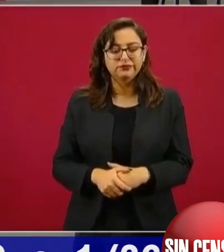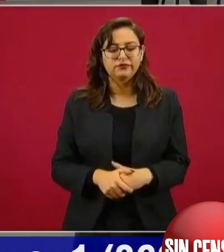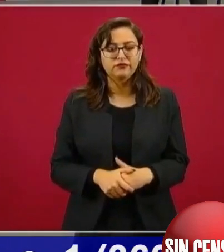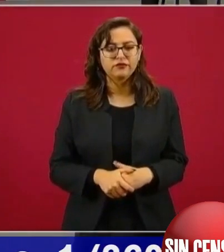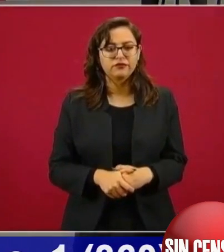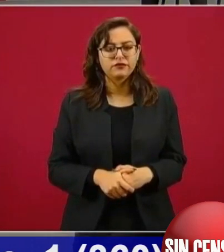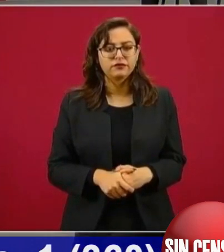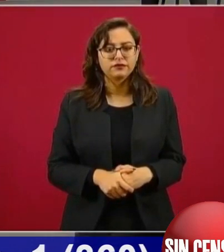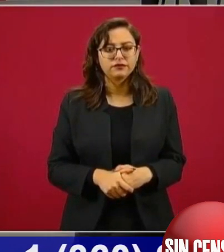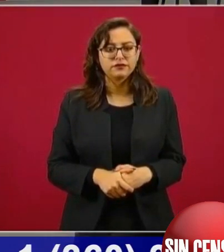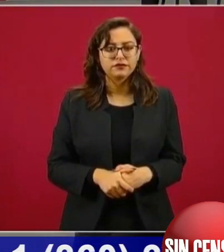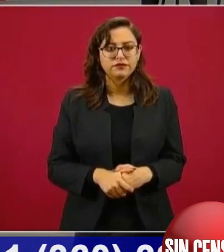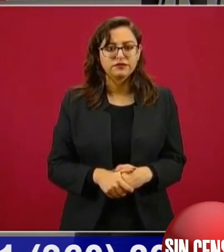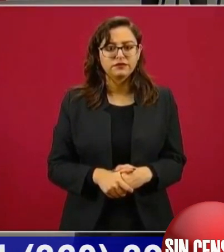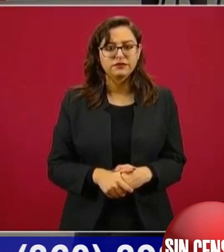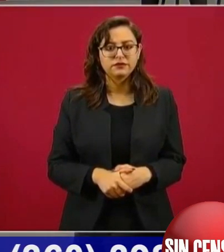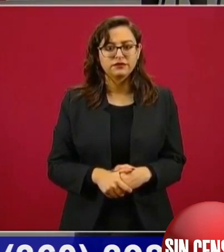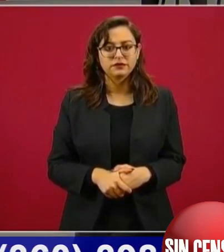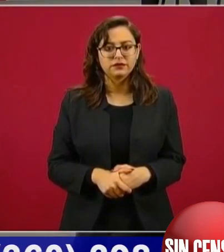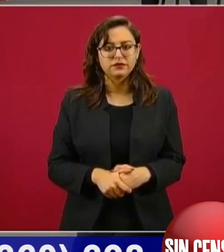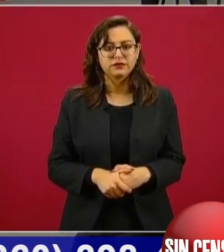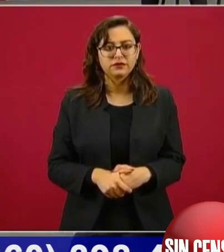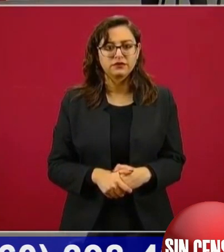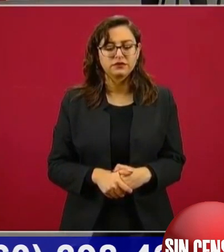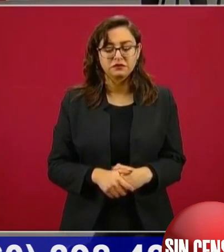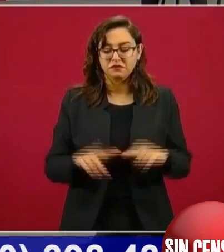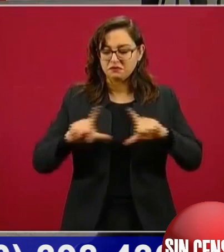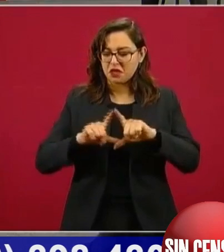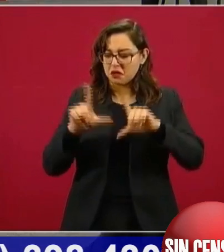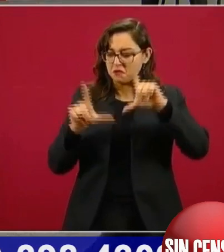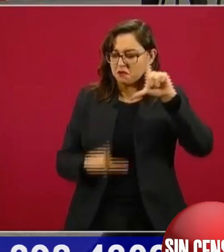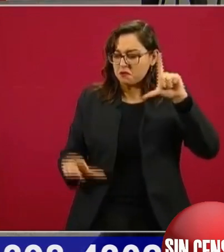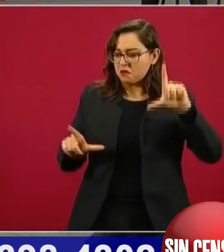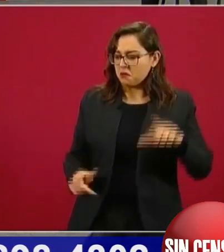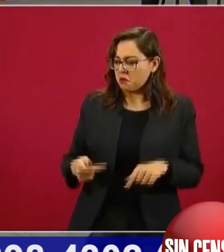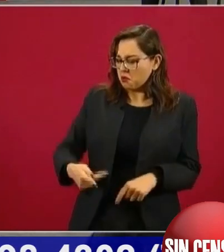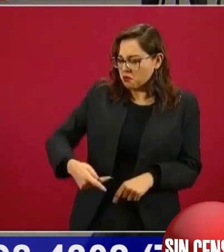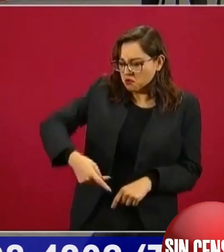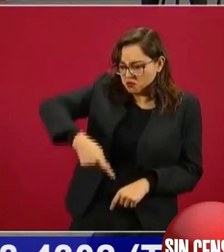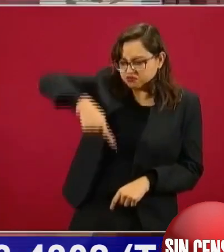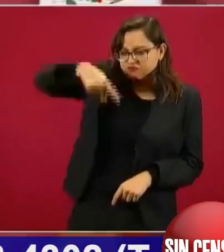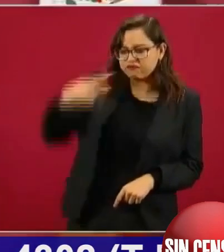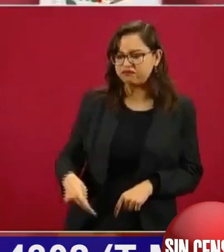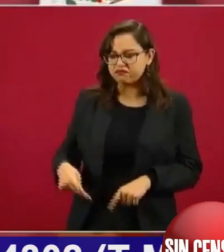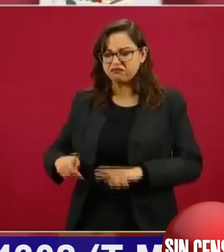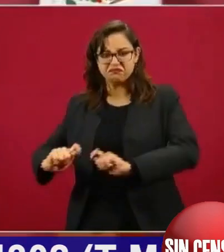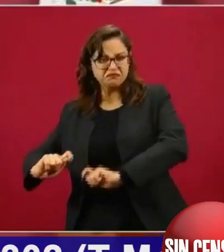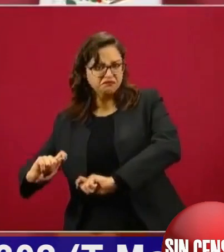Solo un traidor entrega su país a los extranjeros.